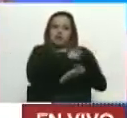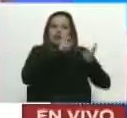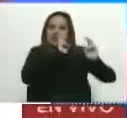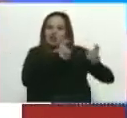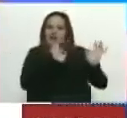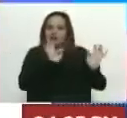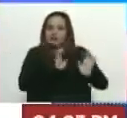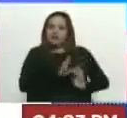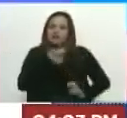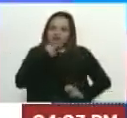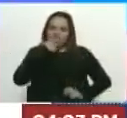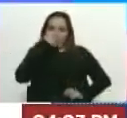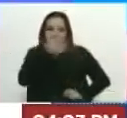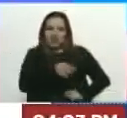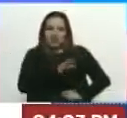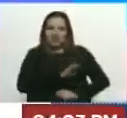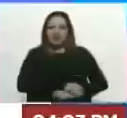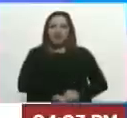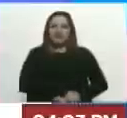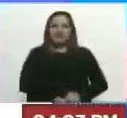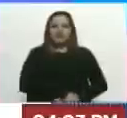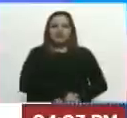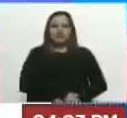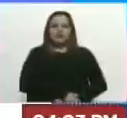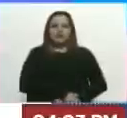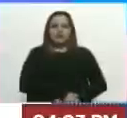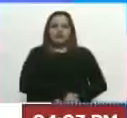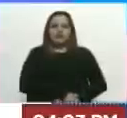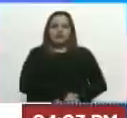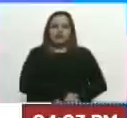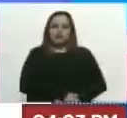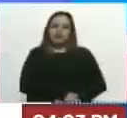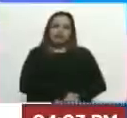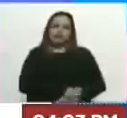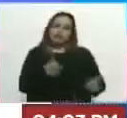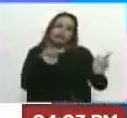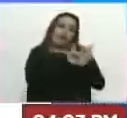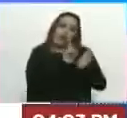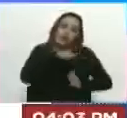A decir verdad, es bien poco lo que uno podría decir